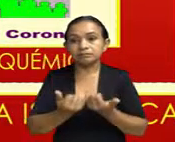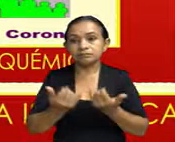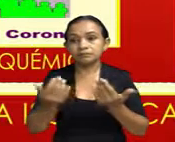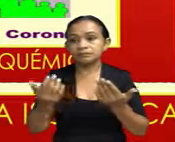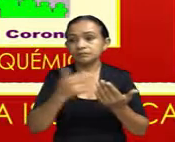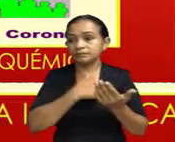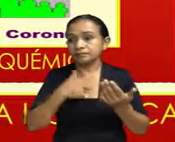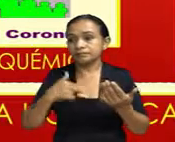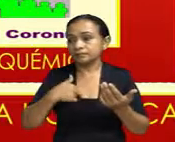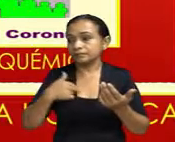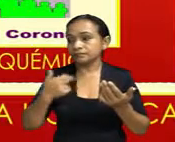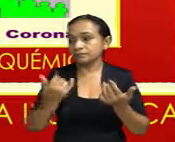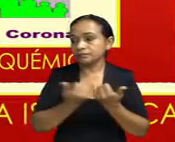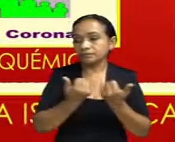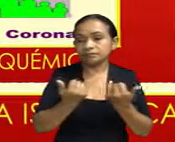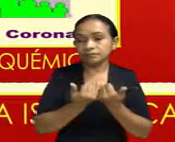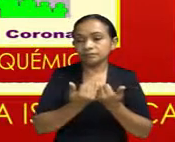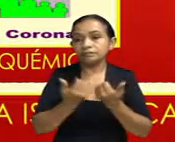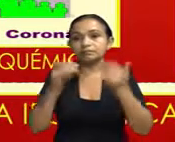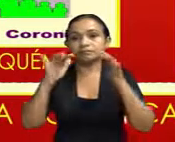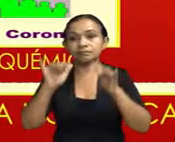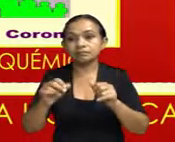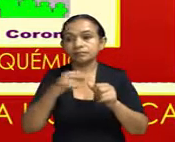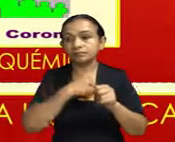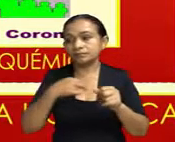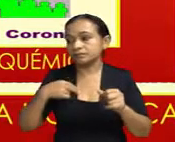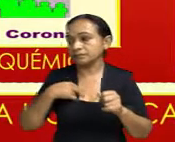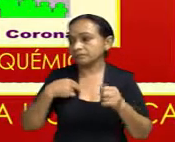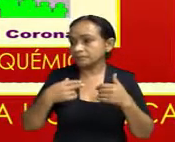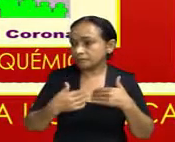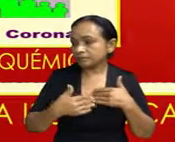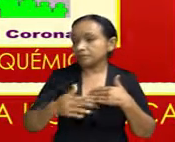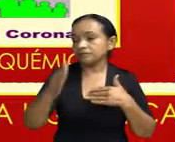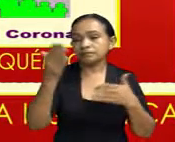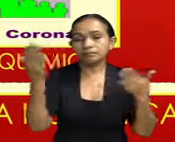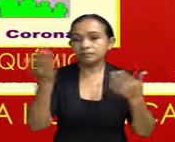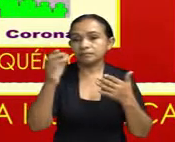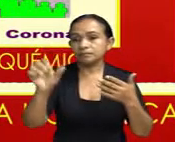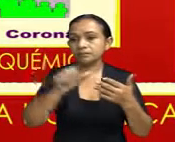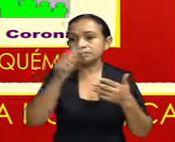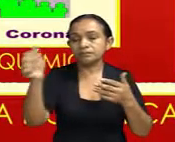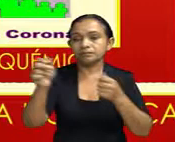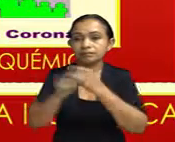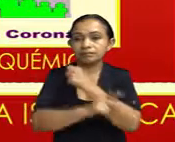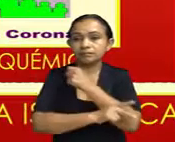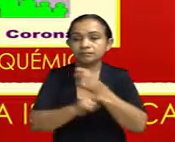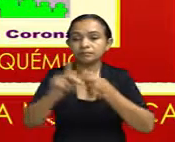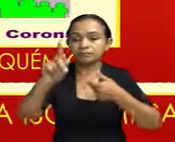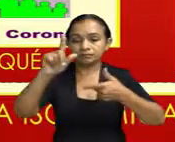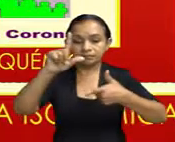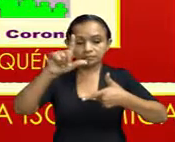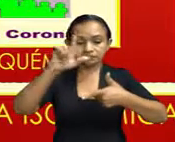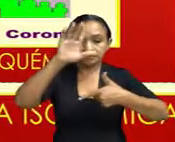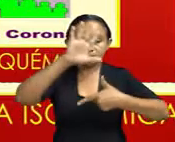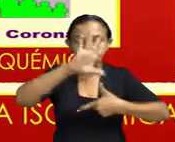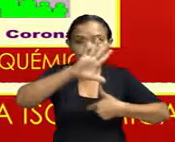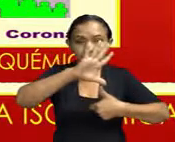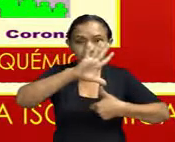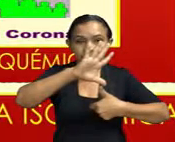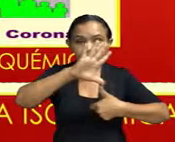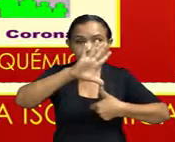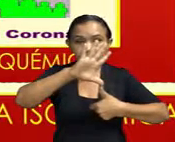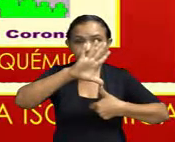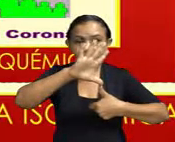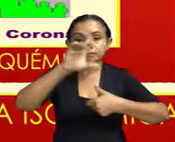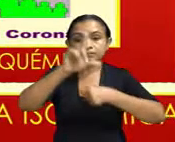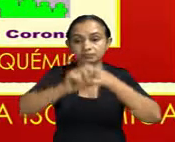la obesidad, el sedentarismo, y ya se ha descrito no solo en Latinoamérica, también en nuestros países de América del Norte, pues ya se ha descrito que desde los 10 años se